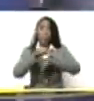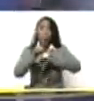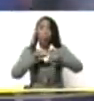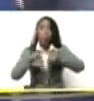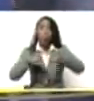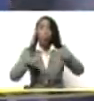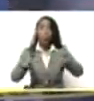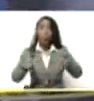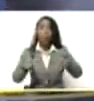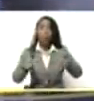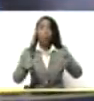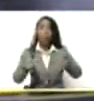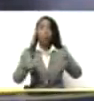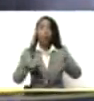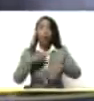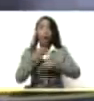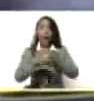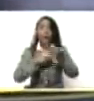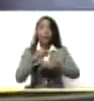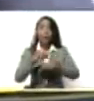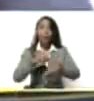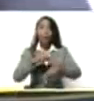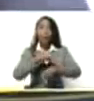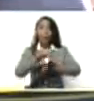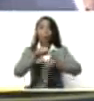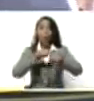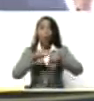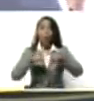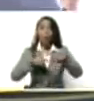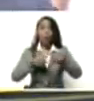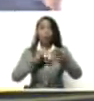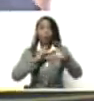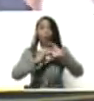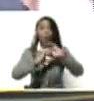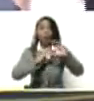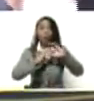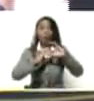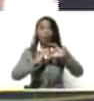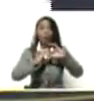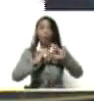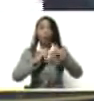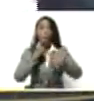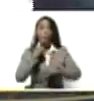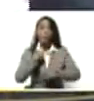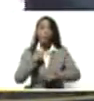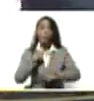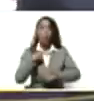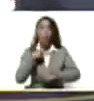jugado los trabajadores y trabajadoras de la industria petrolera con nuestro país